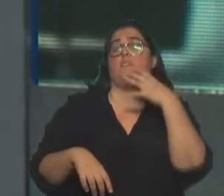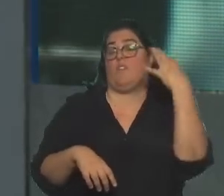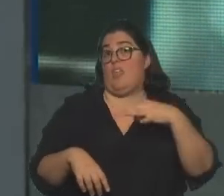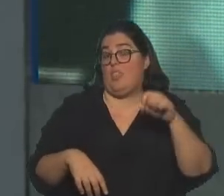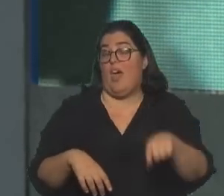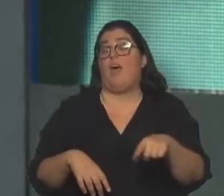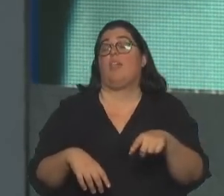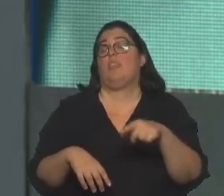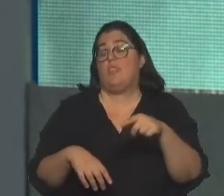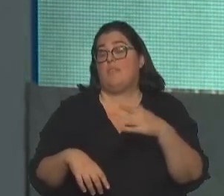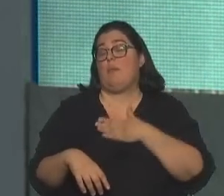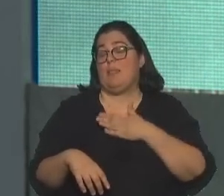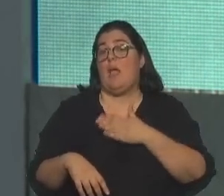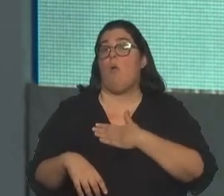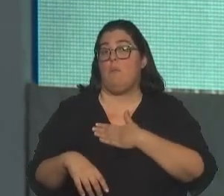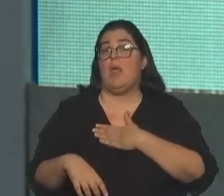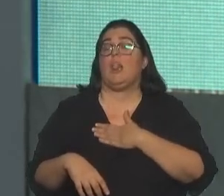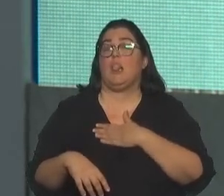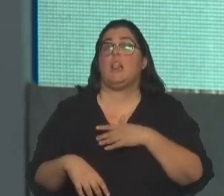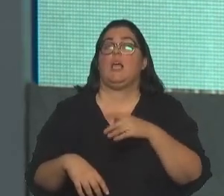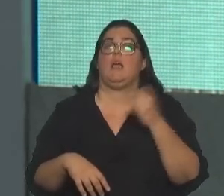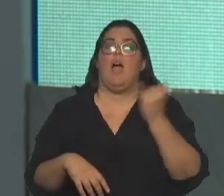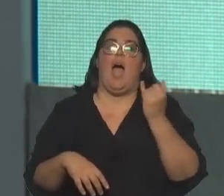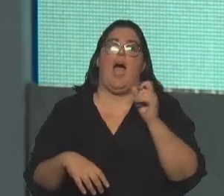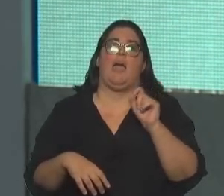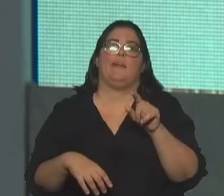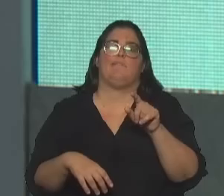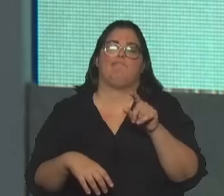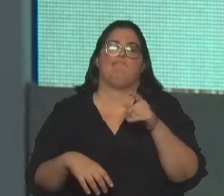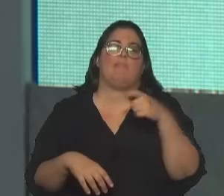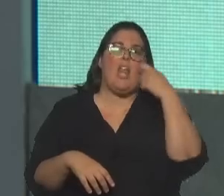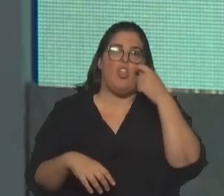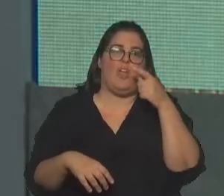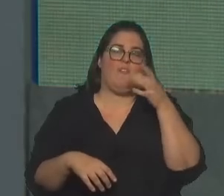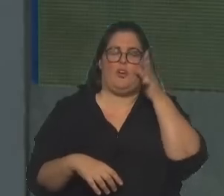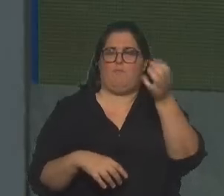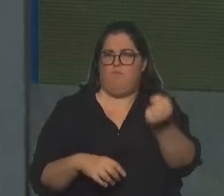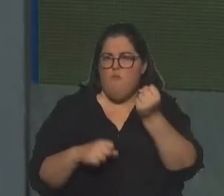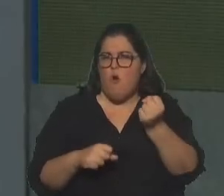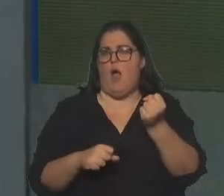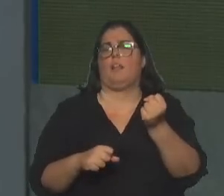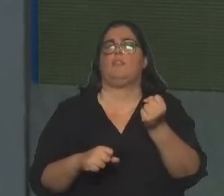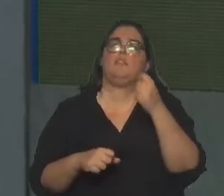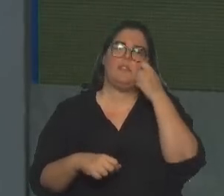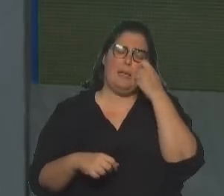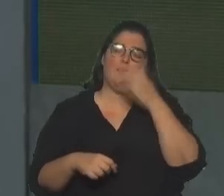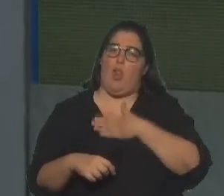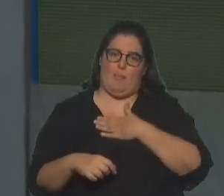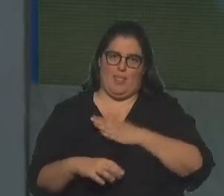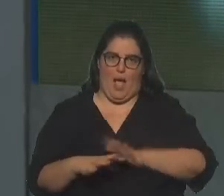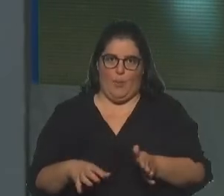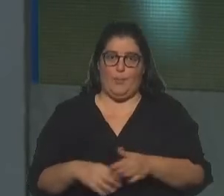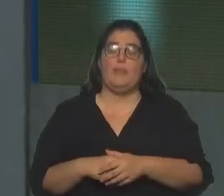verdad, y lamentablemente, un protagonismo en el narcotráfico y el crimen que es lamentable.